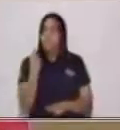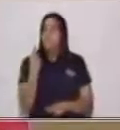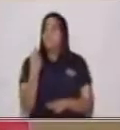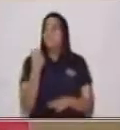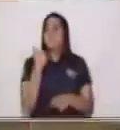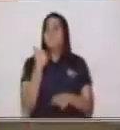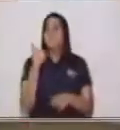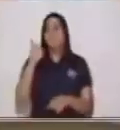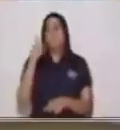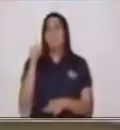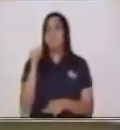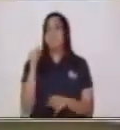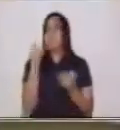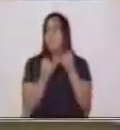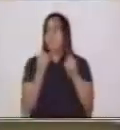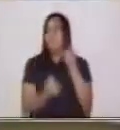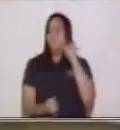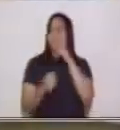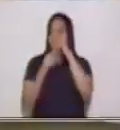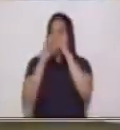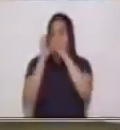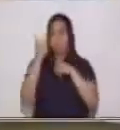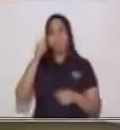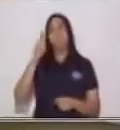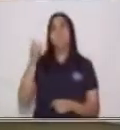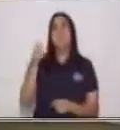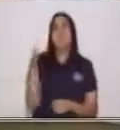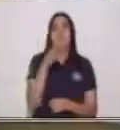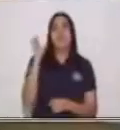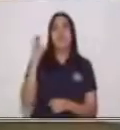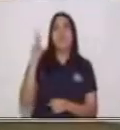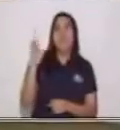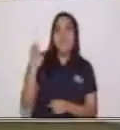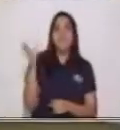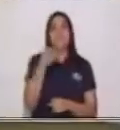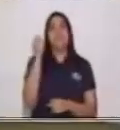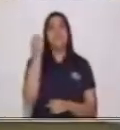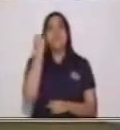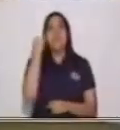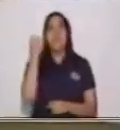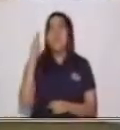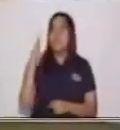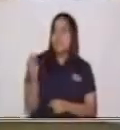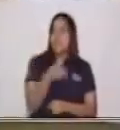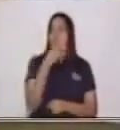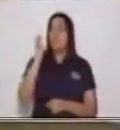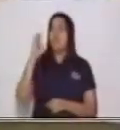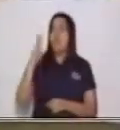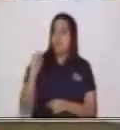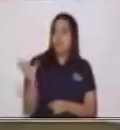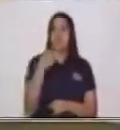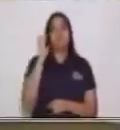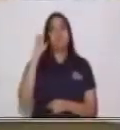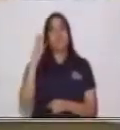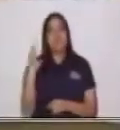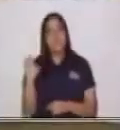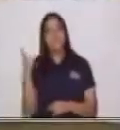ave, abo, eva, eve, evo, iva, ivo, se escriben con